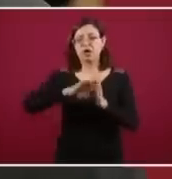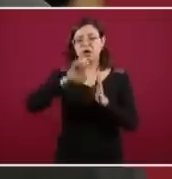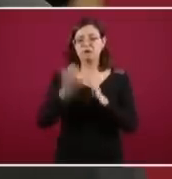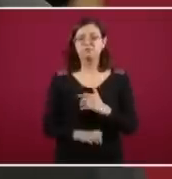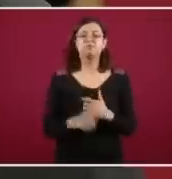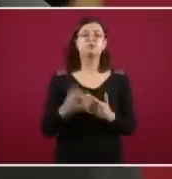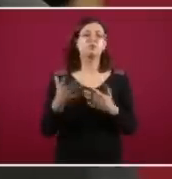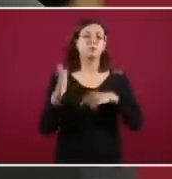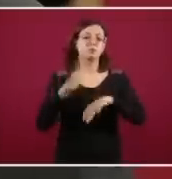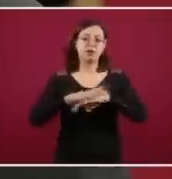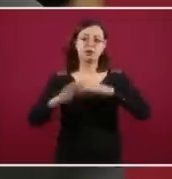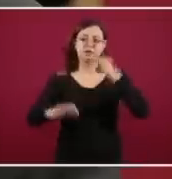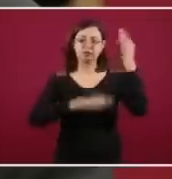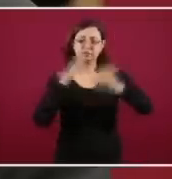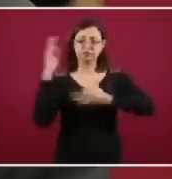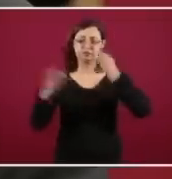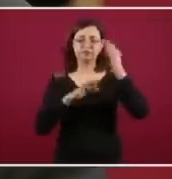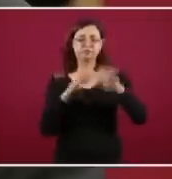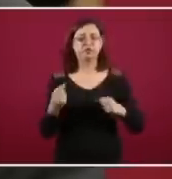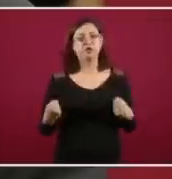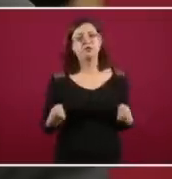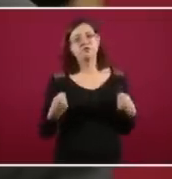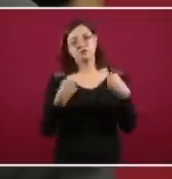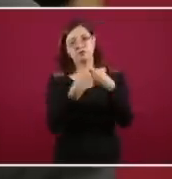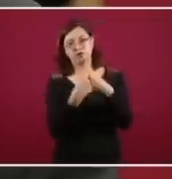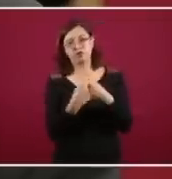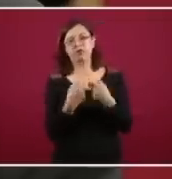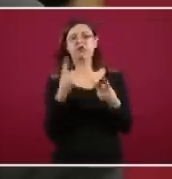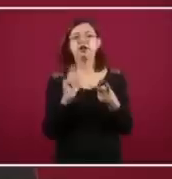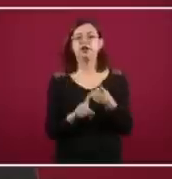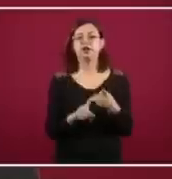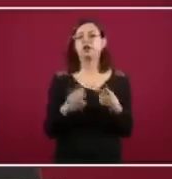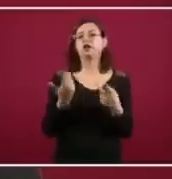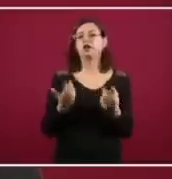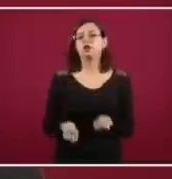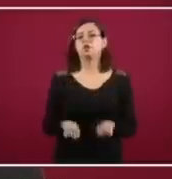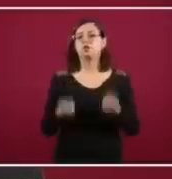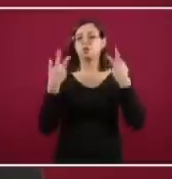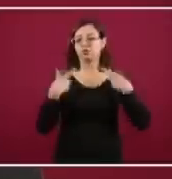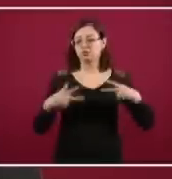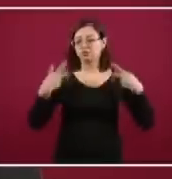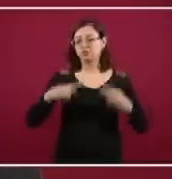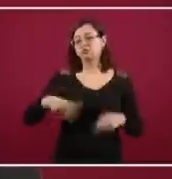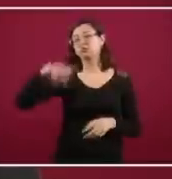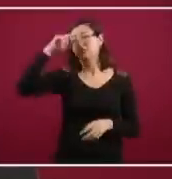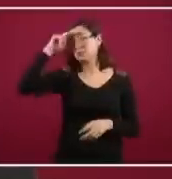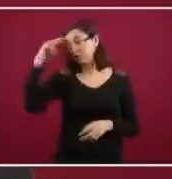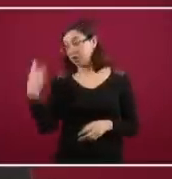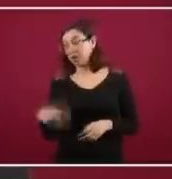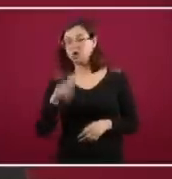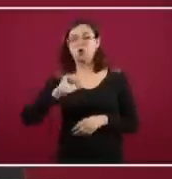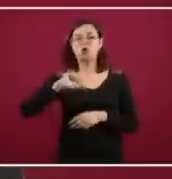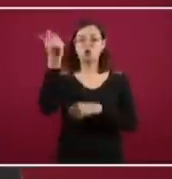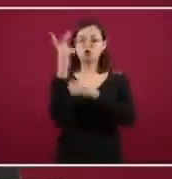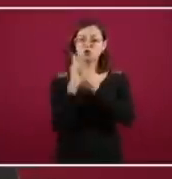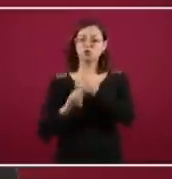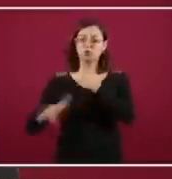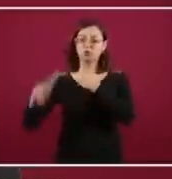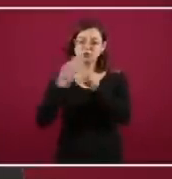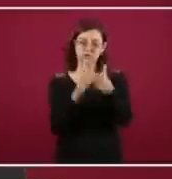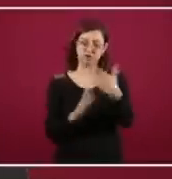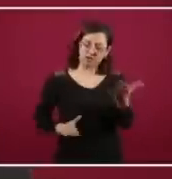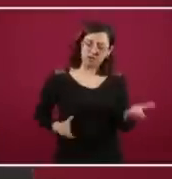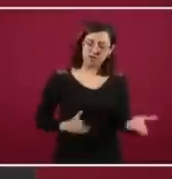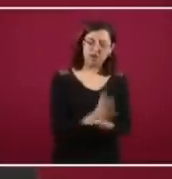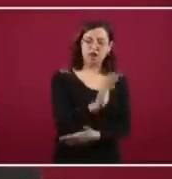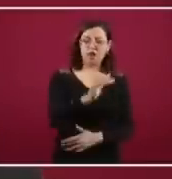de este evento en las zonas fronterizas, el número de compradores, tanto mexicanos como extranjeros, que cruzan la frontera